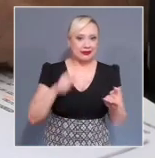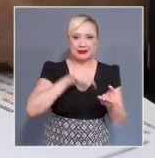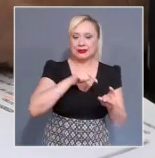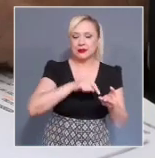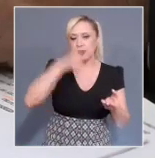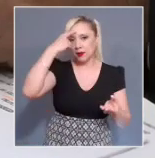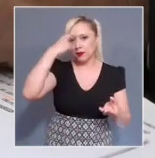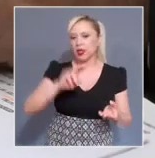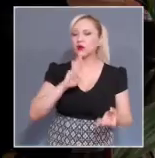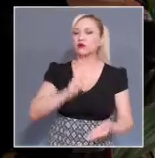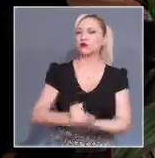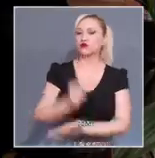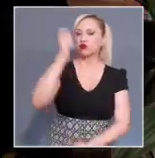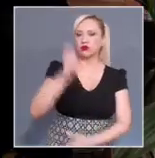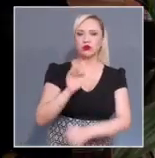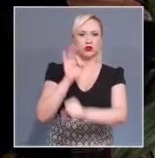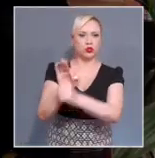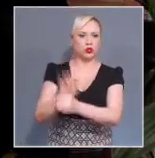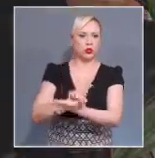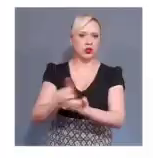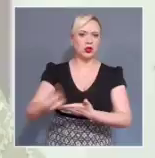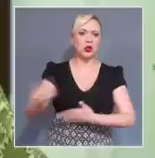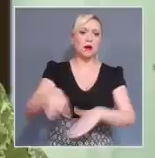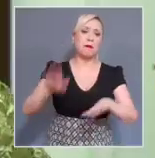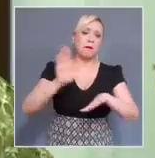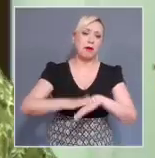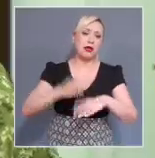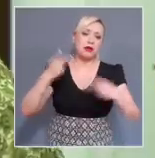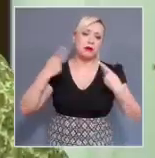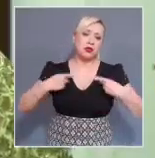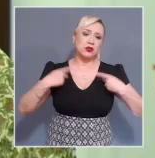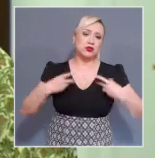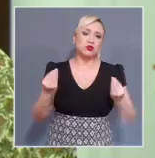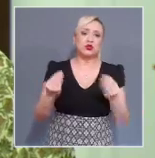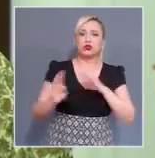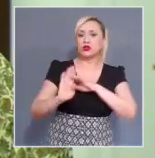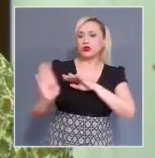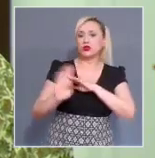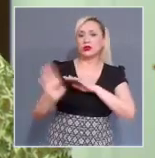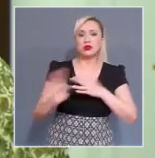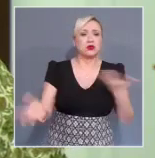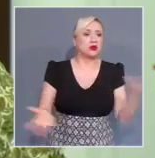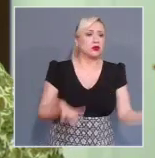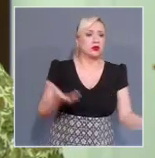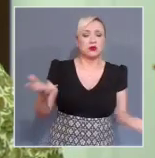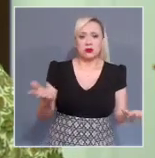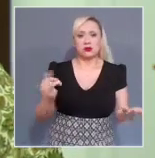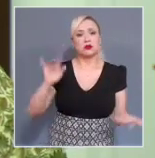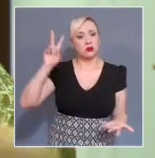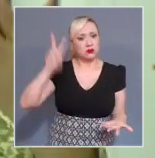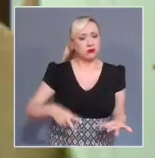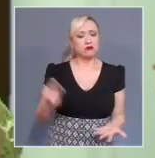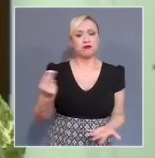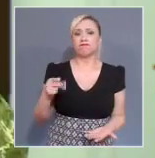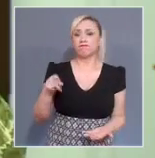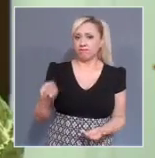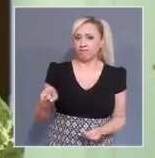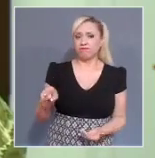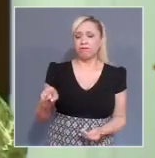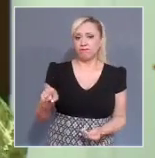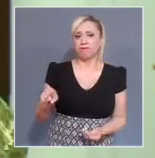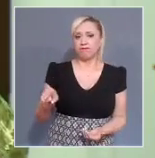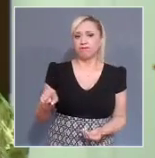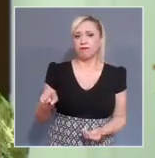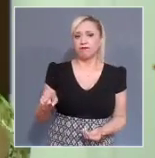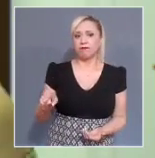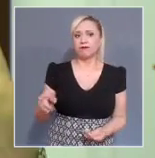de las personas en situación de movilidad. Y creo que nos falta mucho también en los avances jurisprudenciales para hacer un cruce